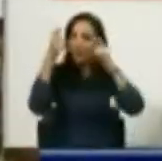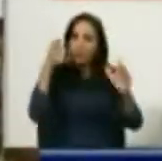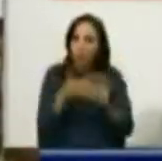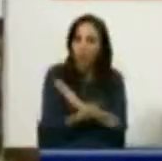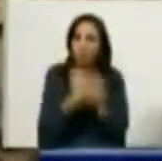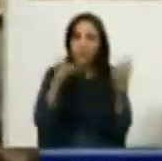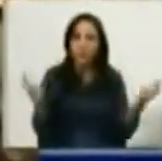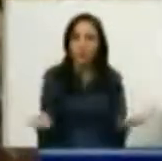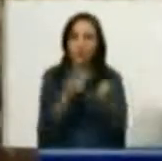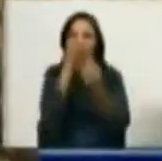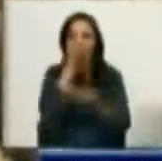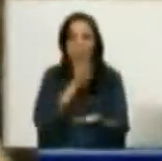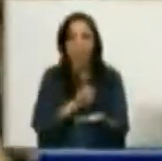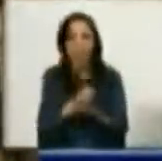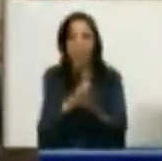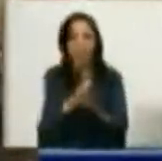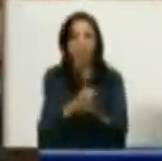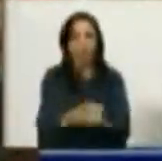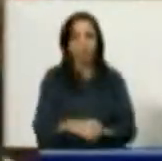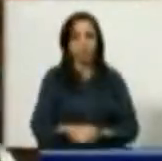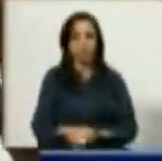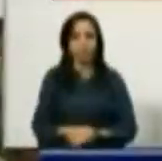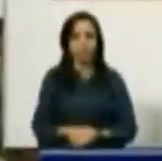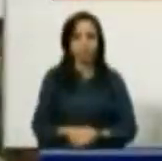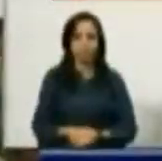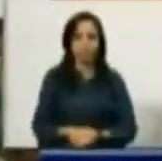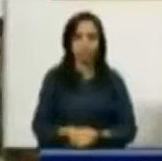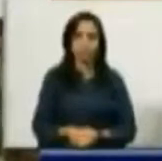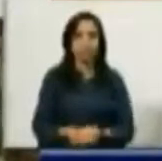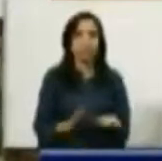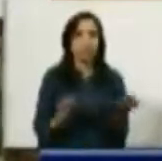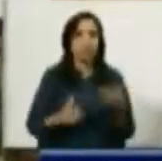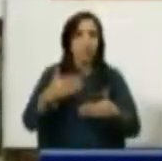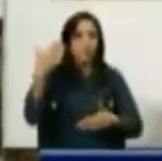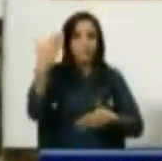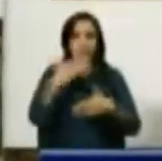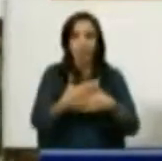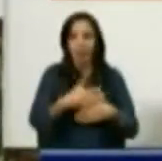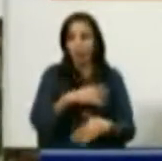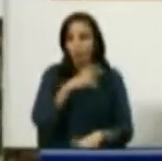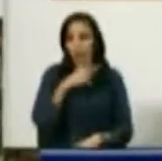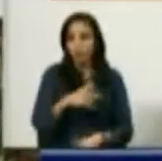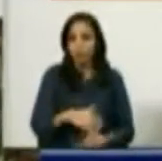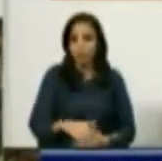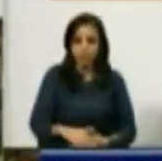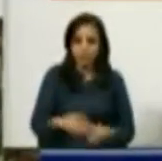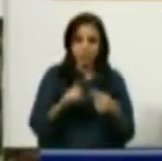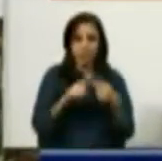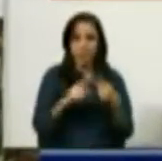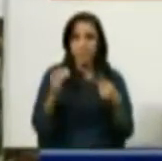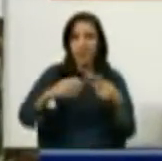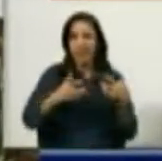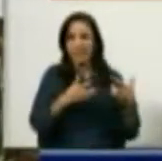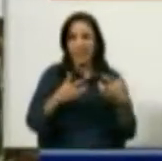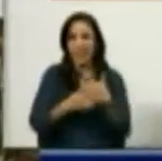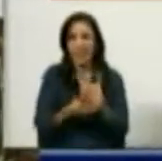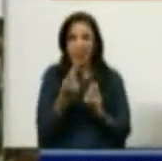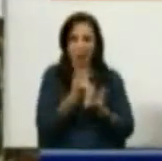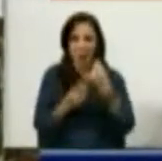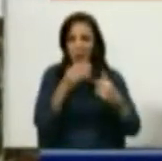chavismo es mire el bloqueo que hay contra Venezuela la guerra que le tiene a